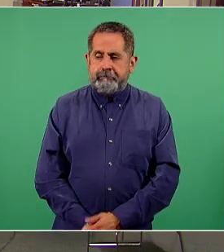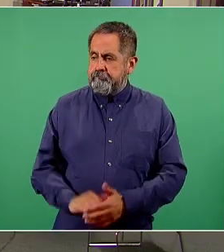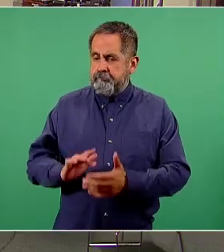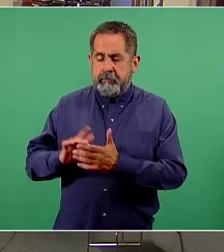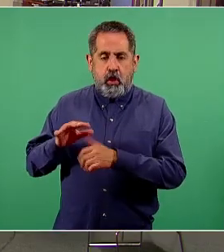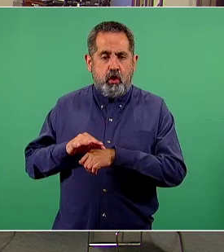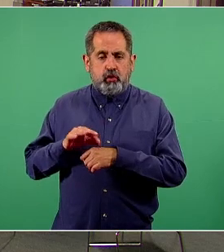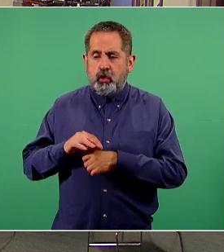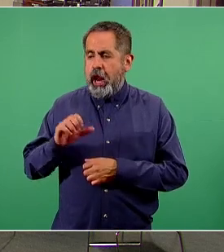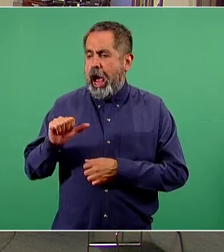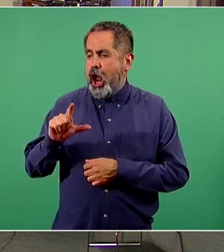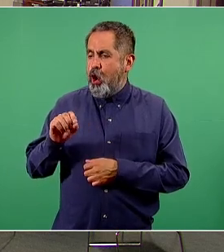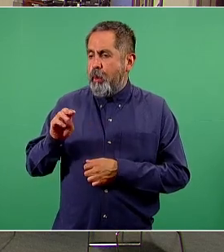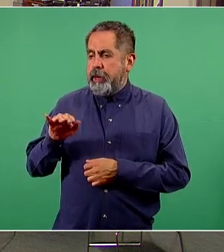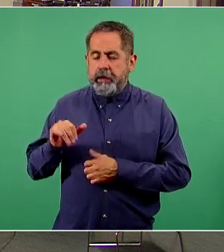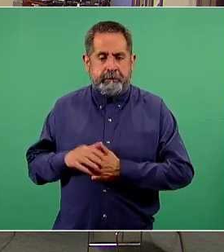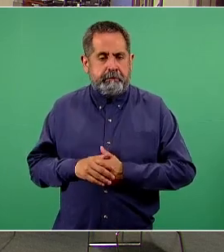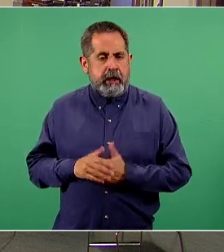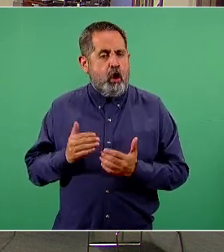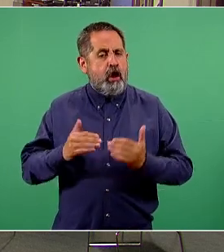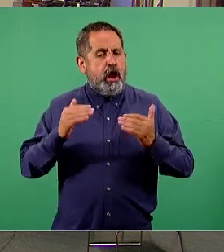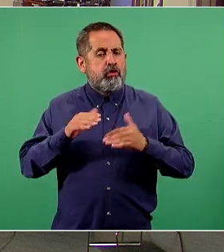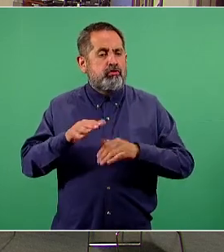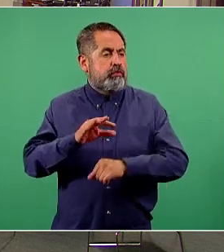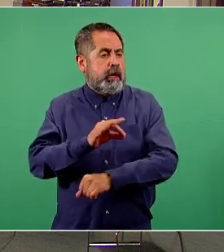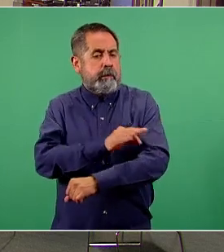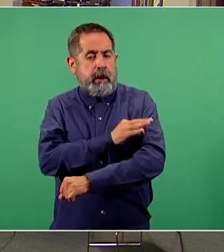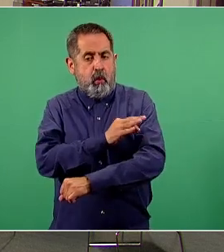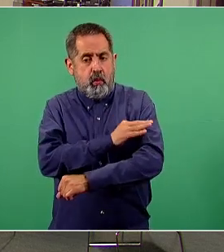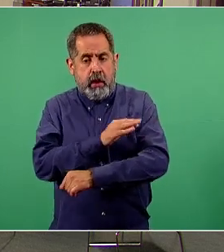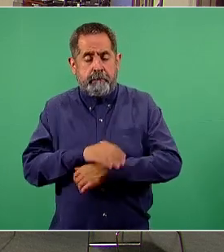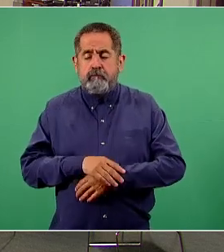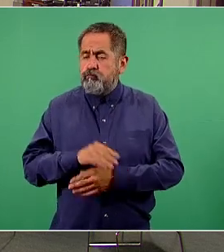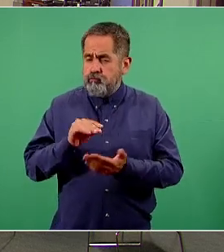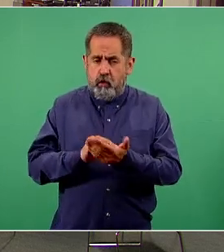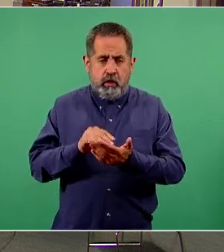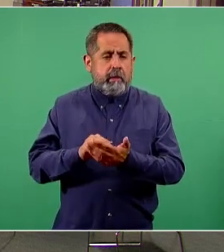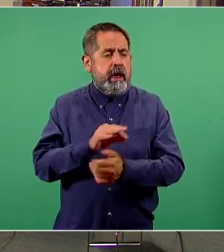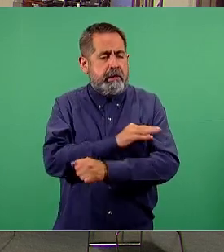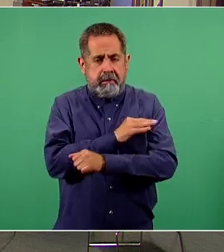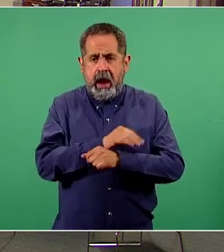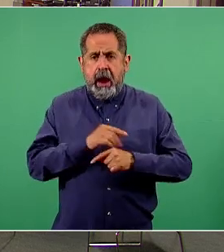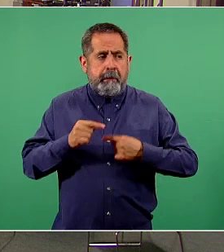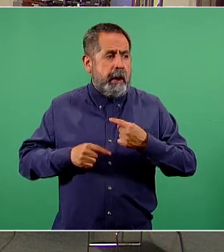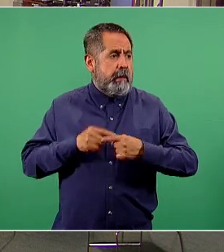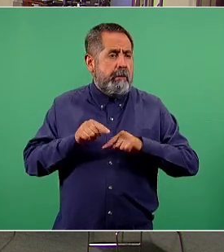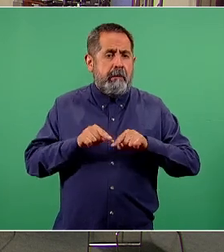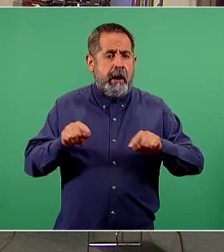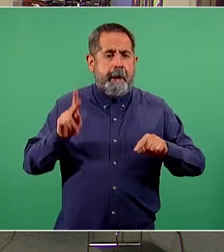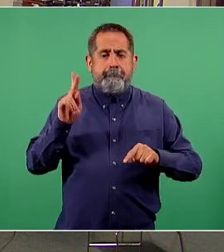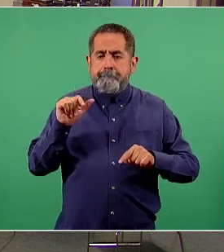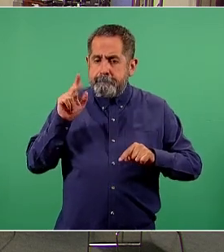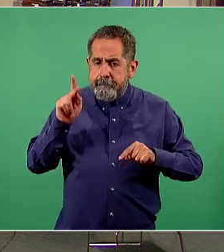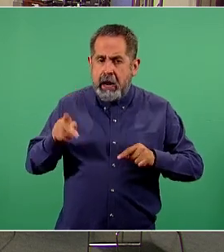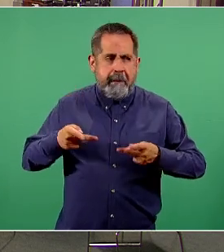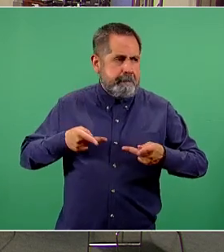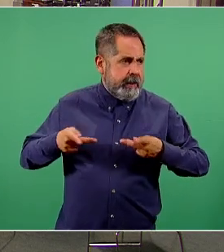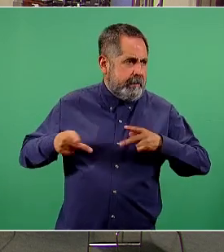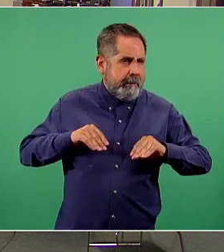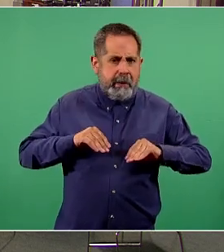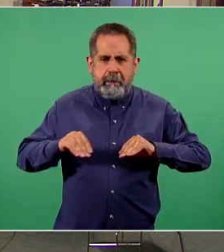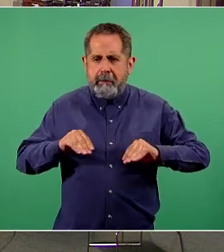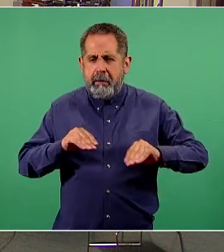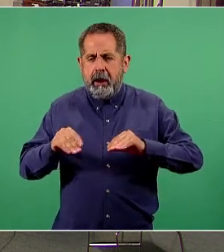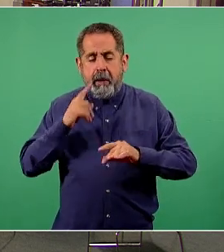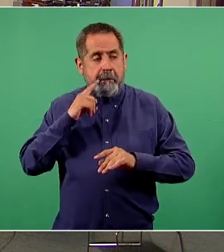Gracias, doctora Lomía. Hablemos ahora de vacunación. Seguimos vacunando, sigue el programa nacional, sigue la Estrategia Nacional de Vacunación